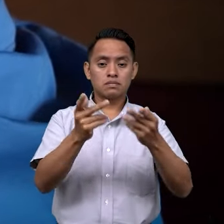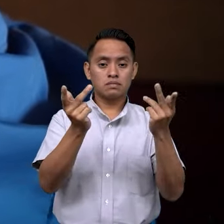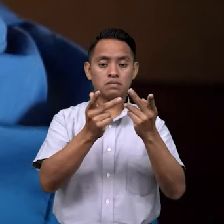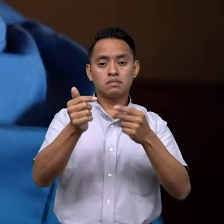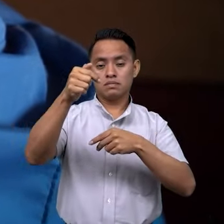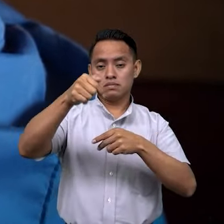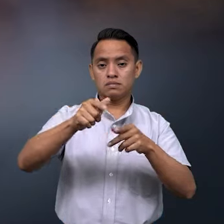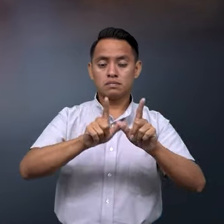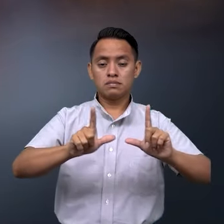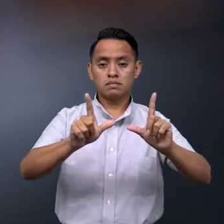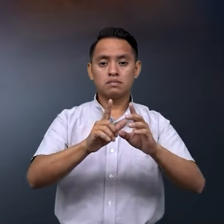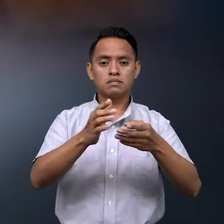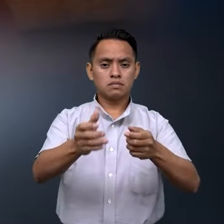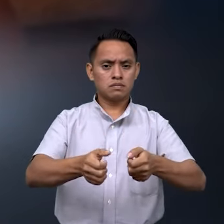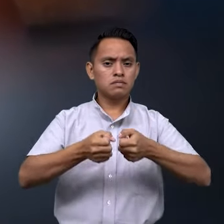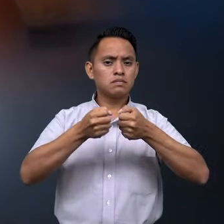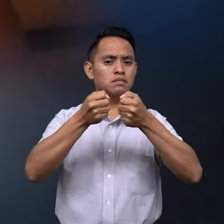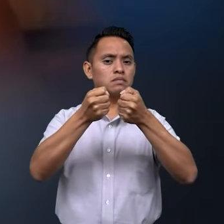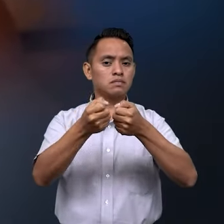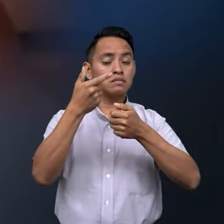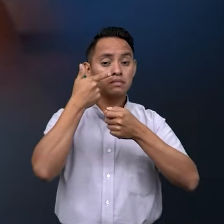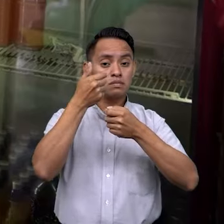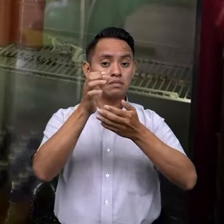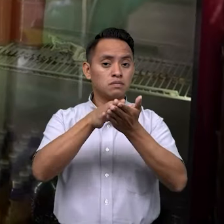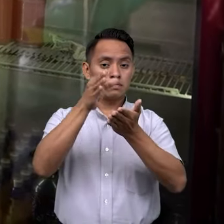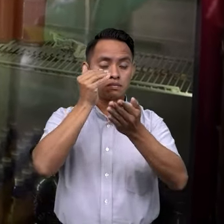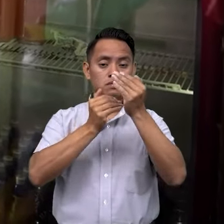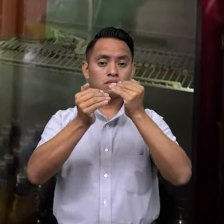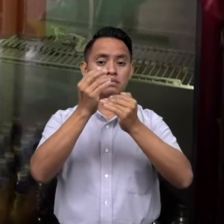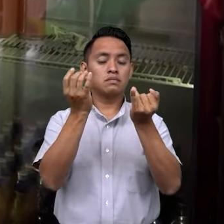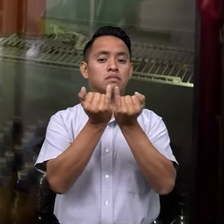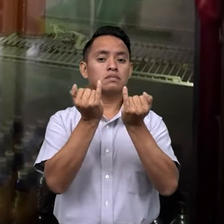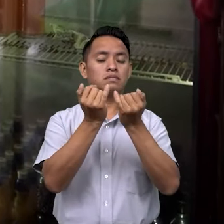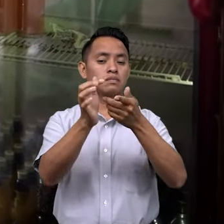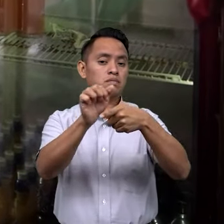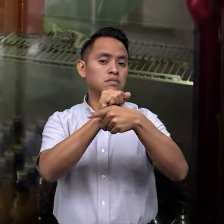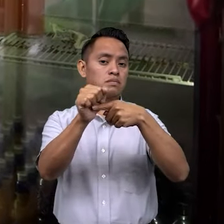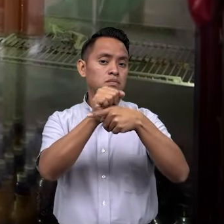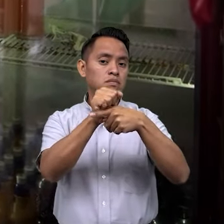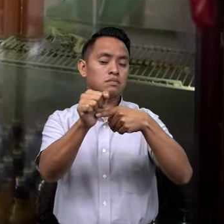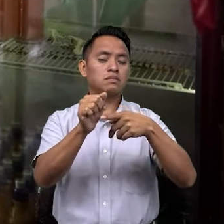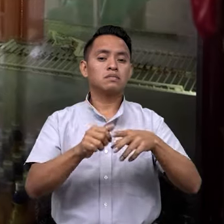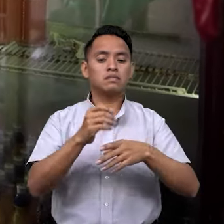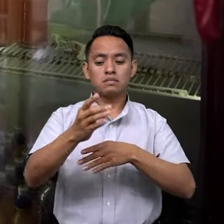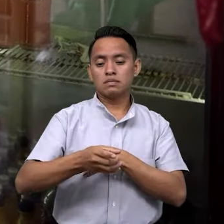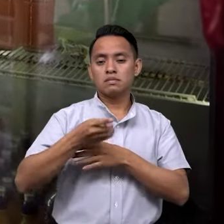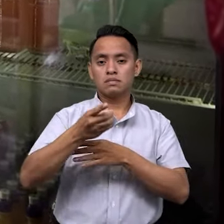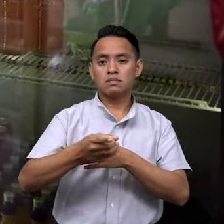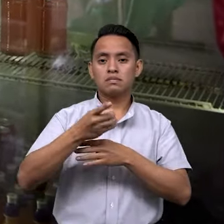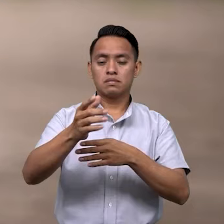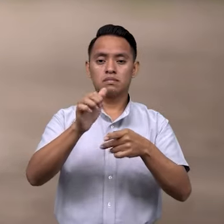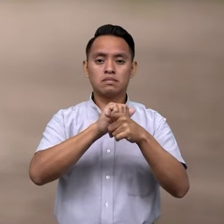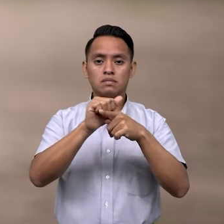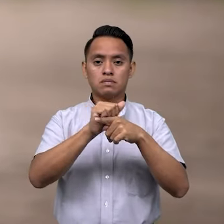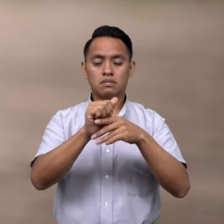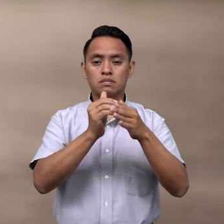zona, afianzando el conocimiento, pero también la práctica. Día a día nos están